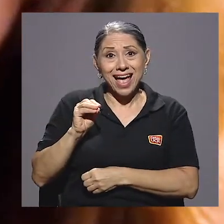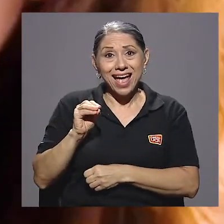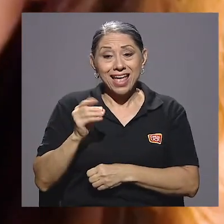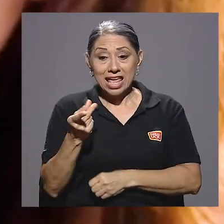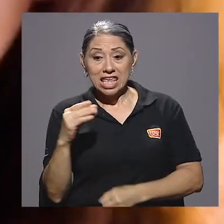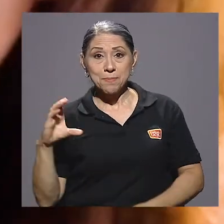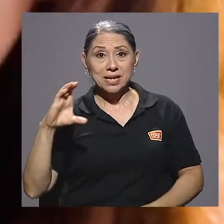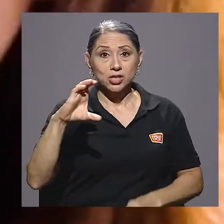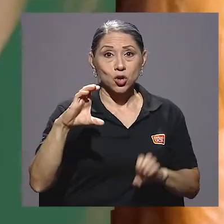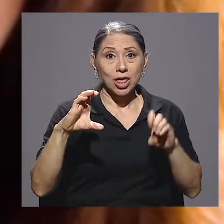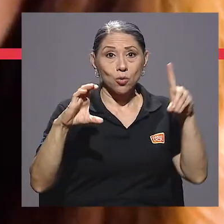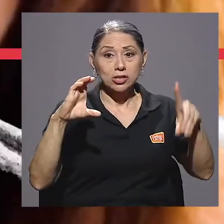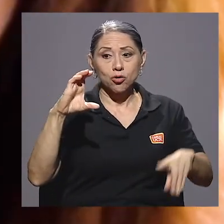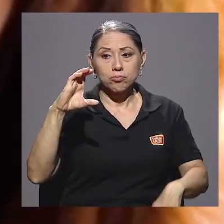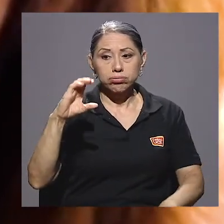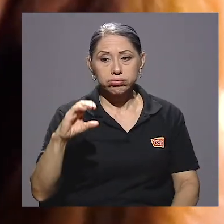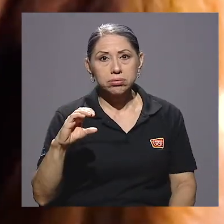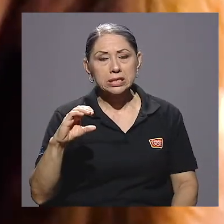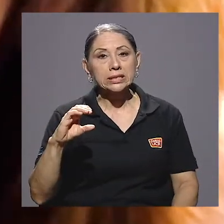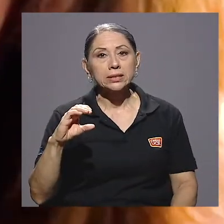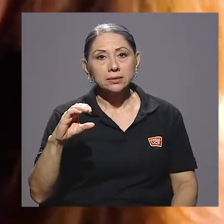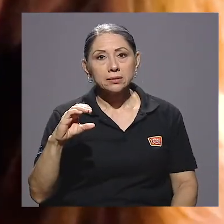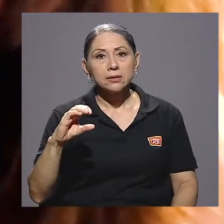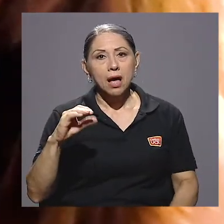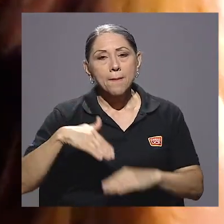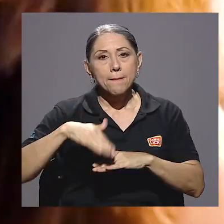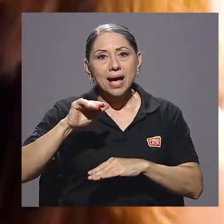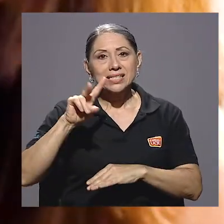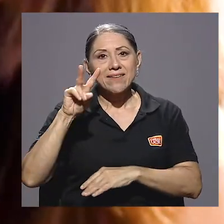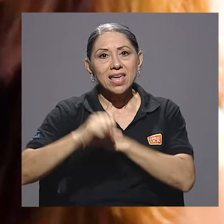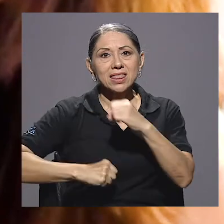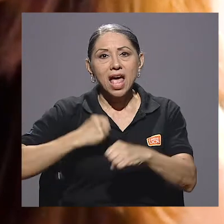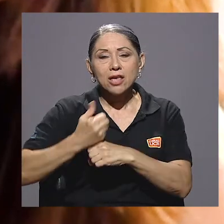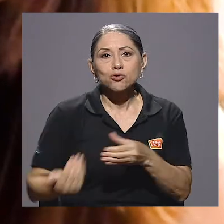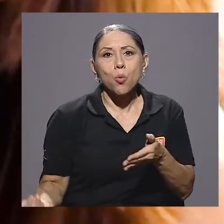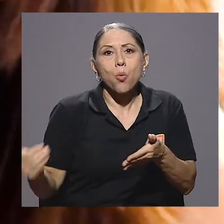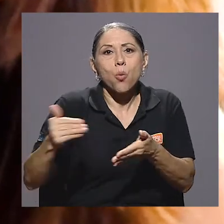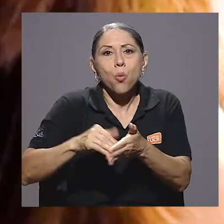inversión en educación, pues nos tomó más de 20 años recuperar